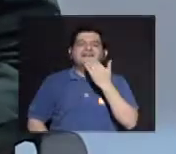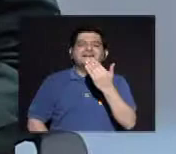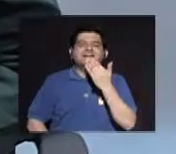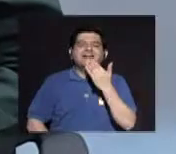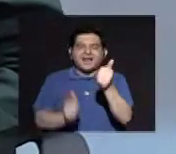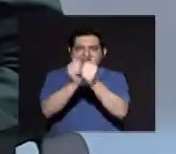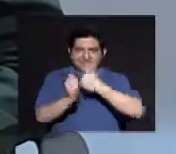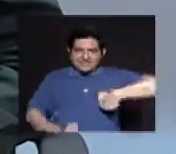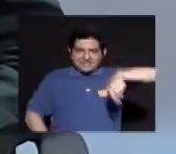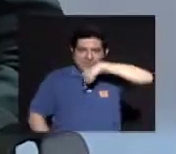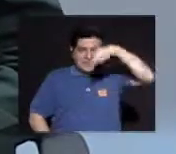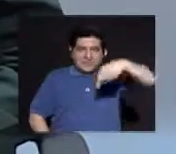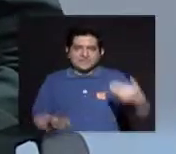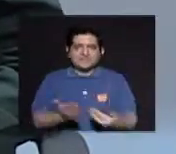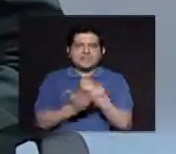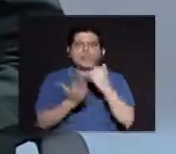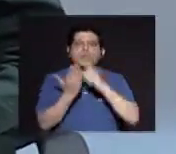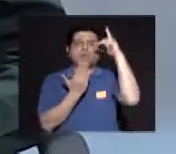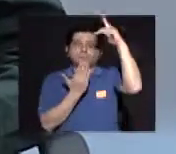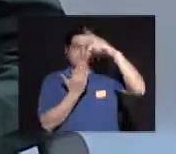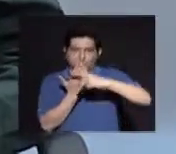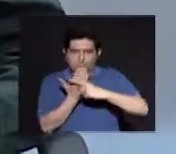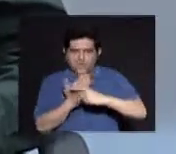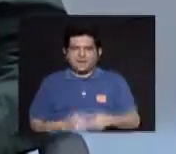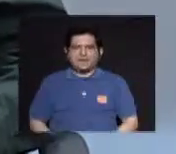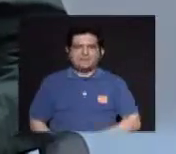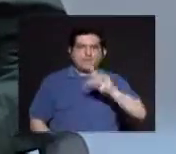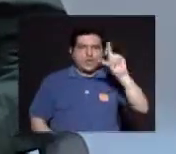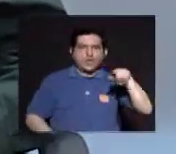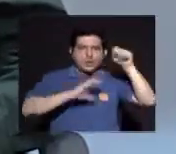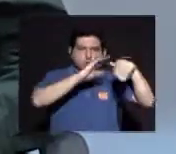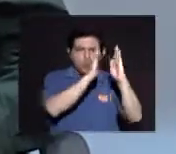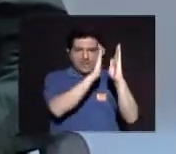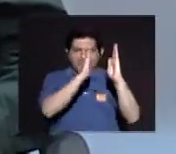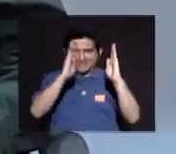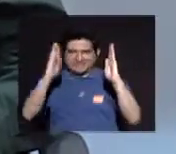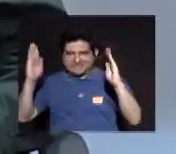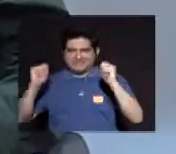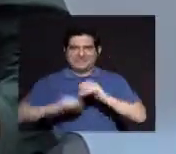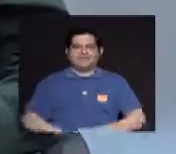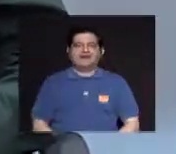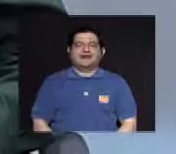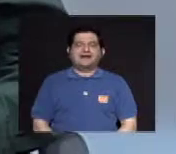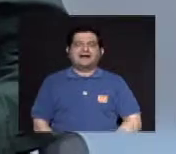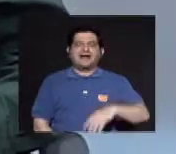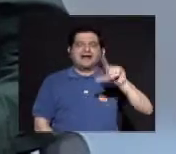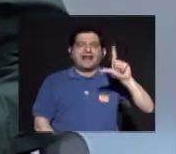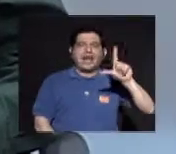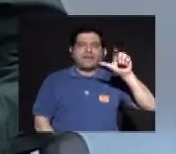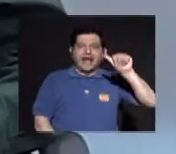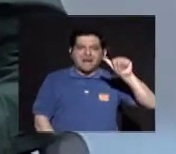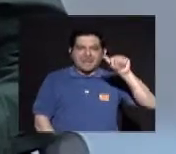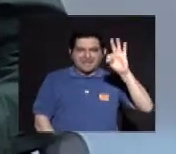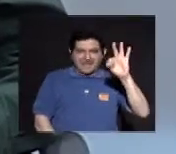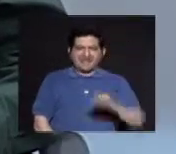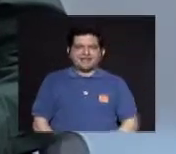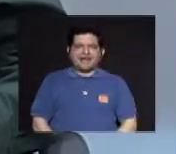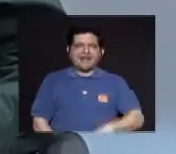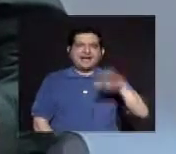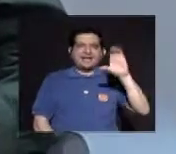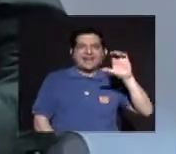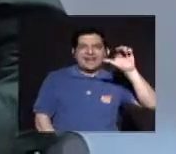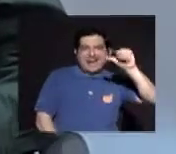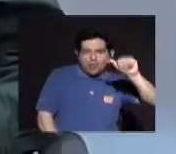Gracias por estar con nosotros en esta nueva edición de Lunes de Cinemateca. Laura Ávila Taxan y